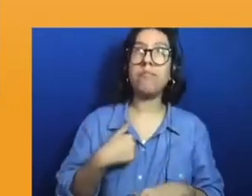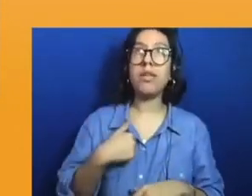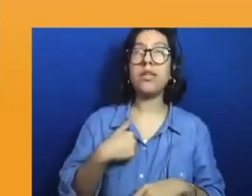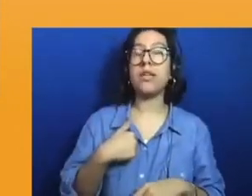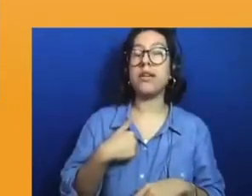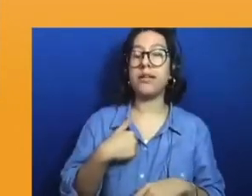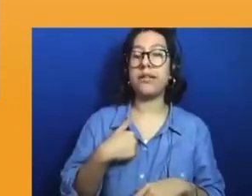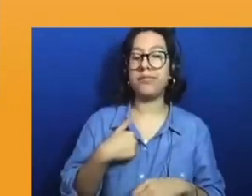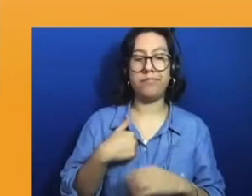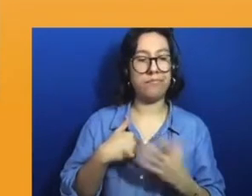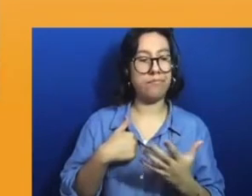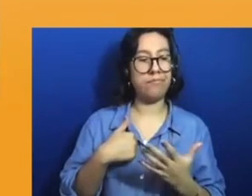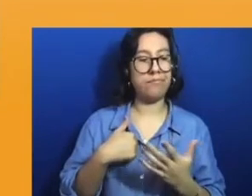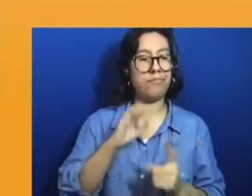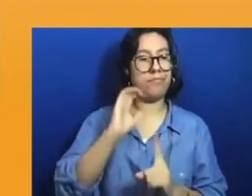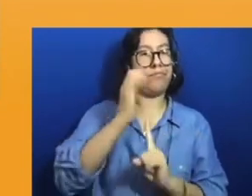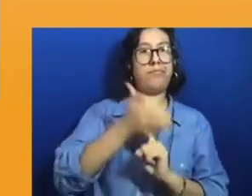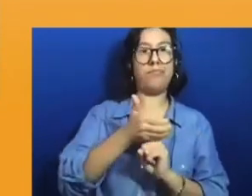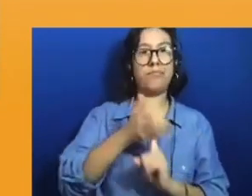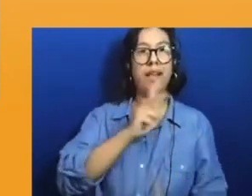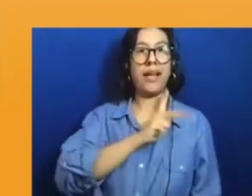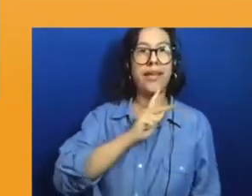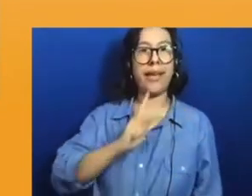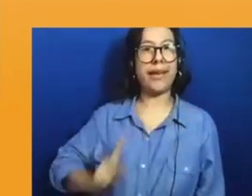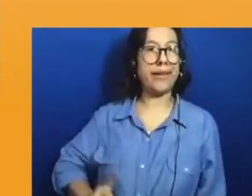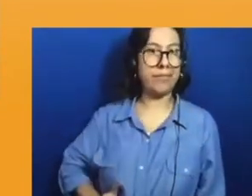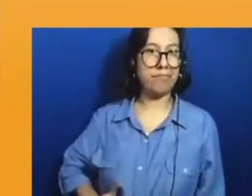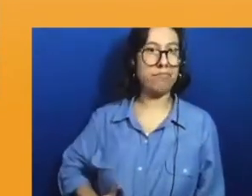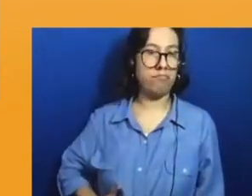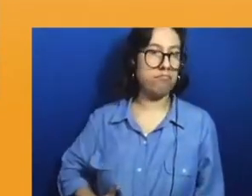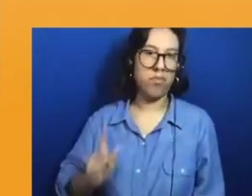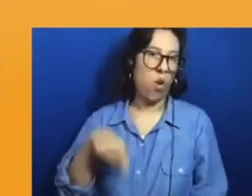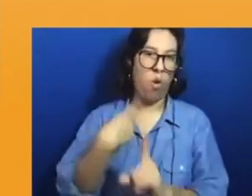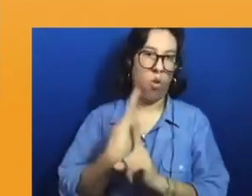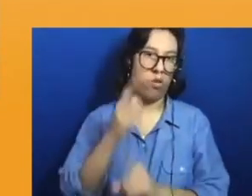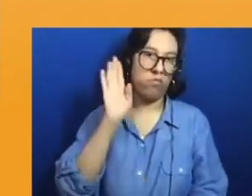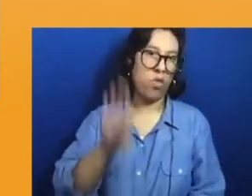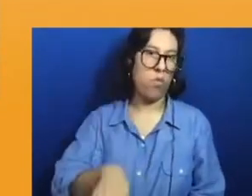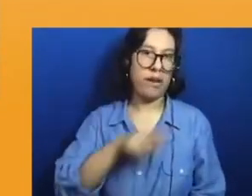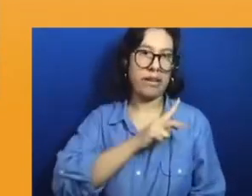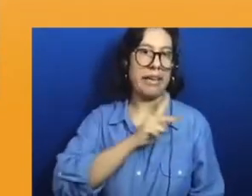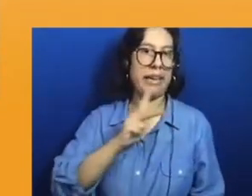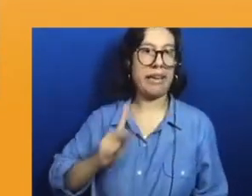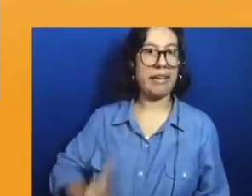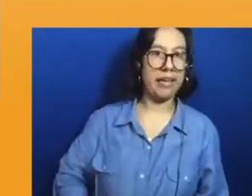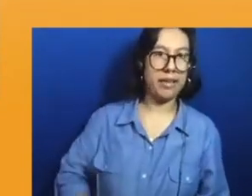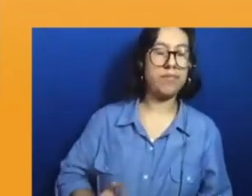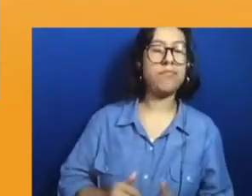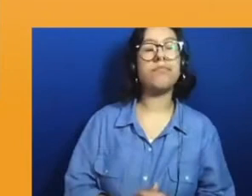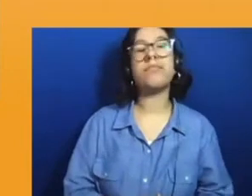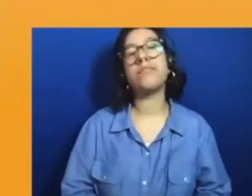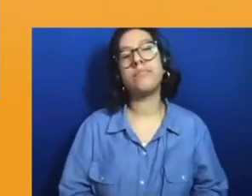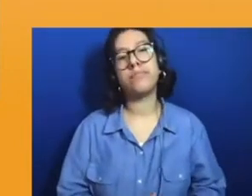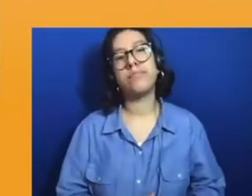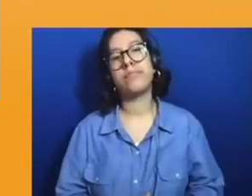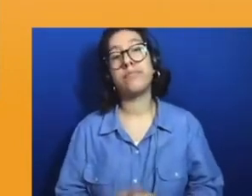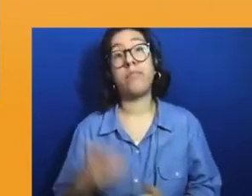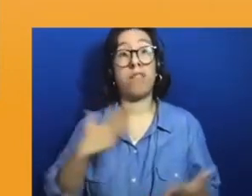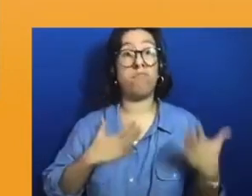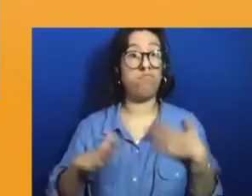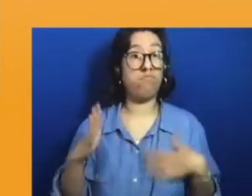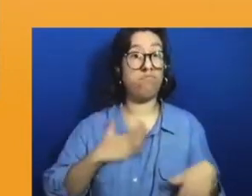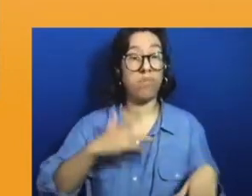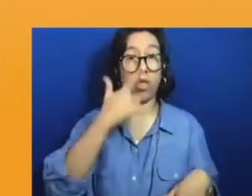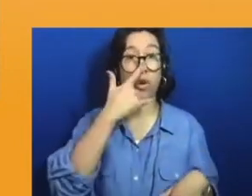ya sabes, estoy haciendo el papel de rey y traigo